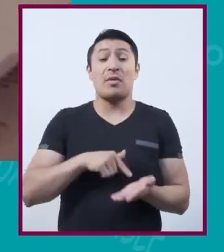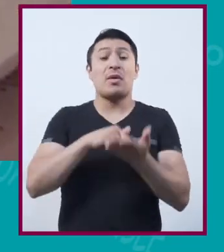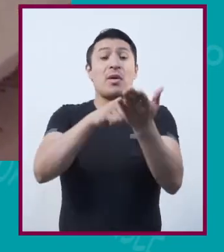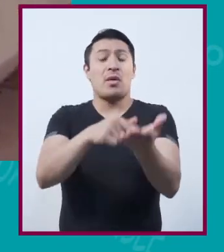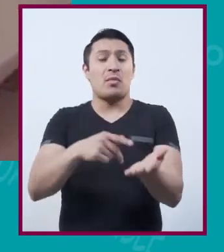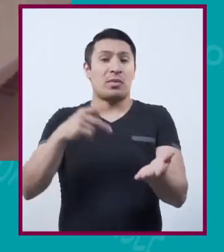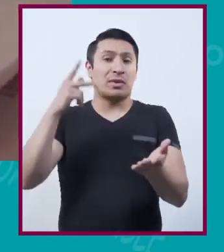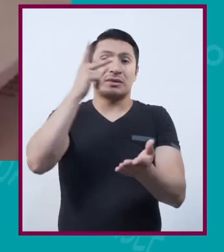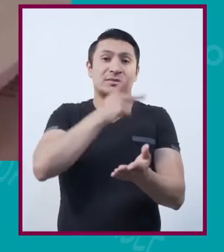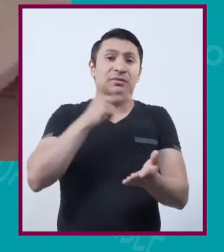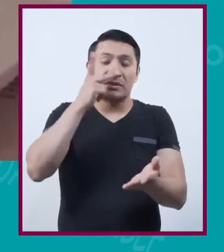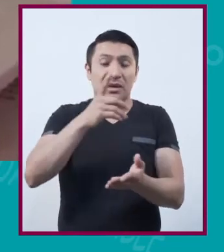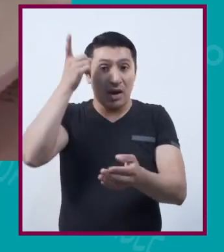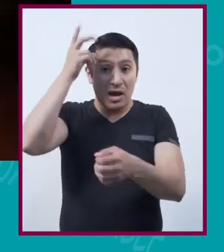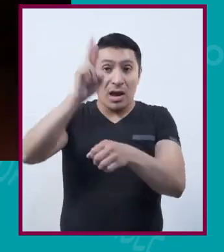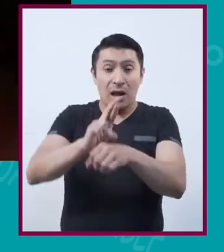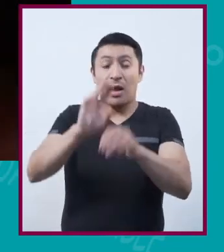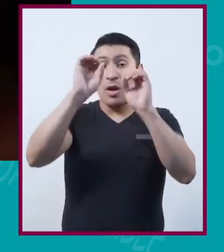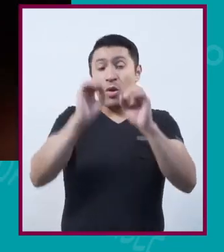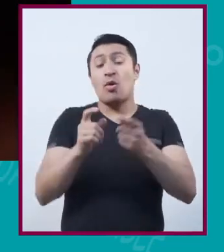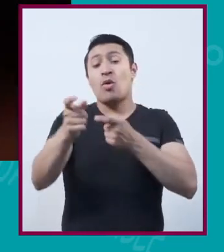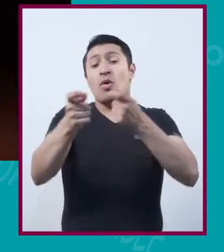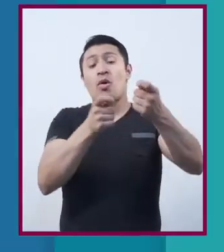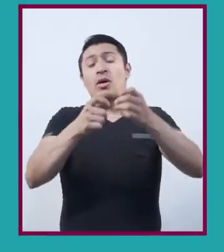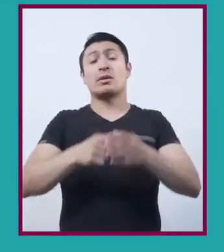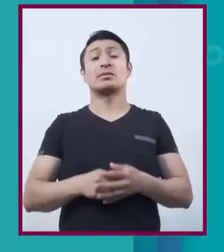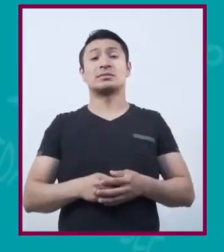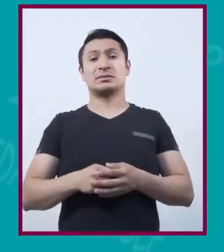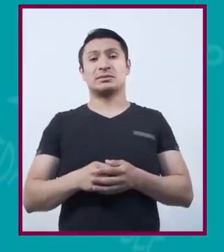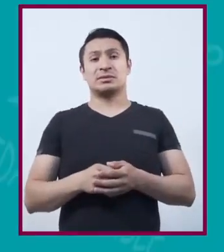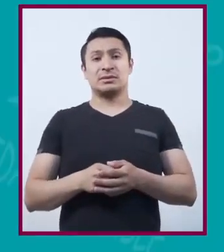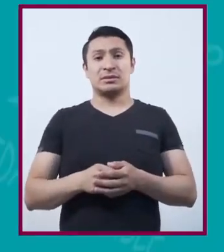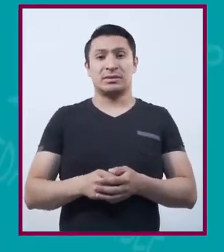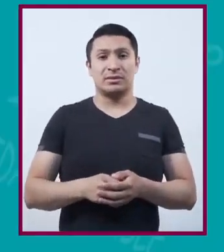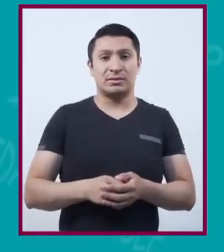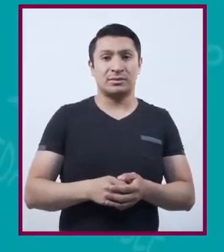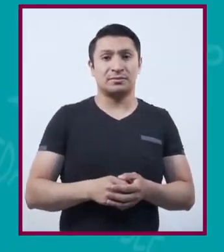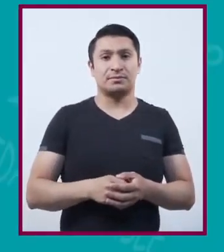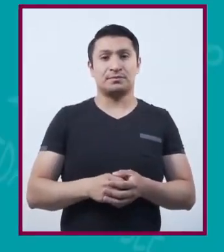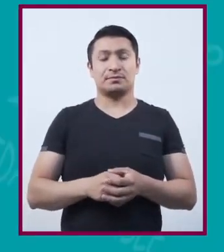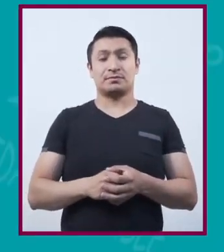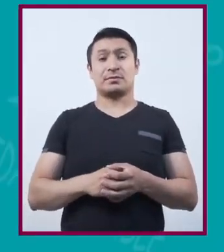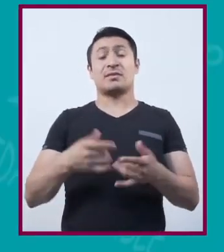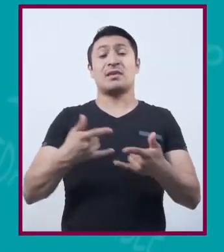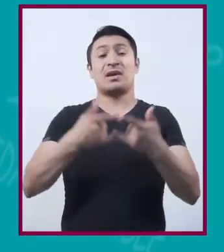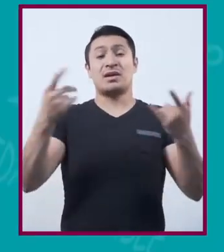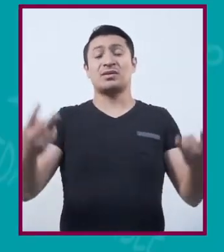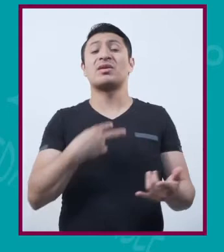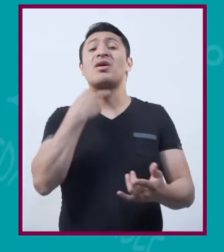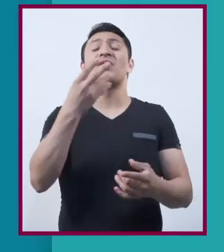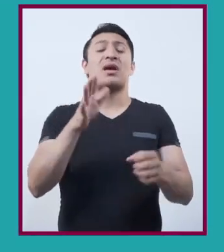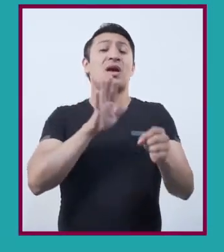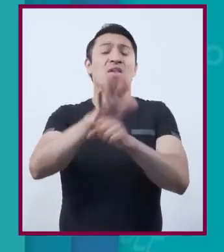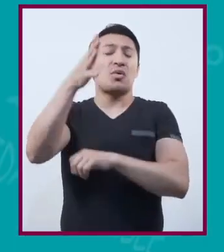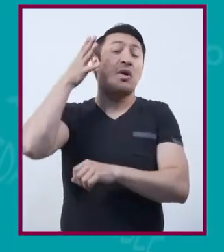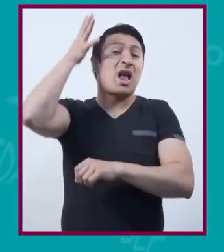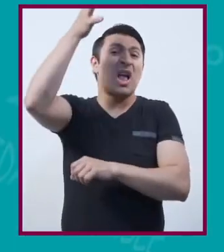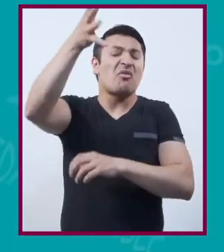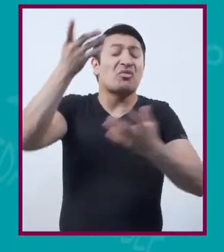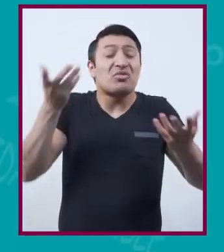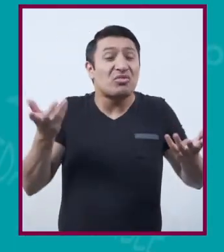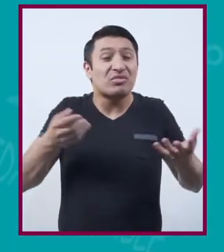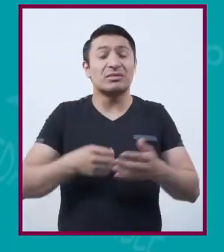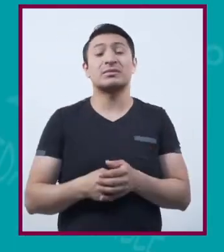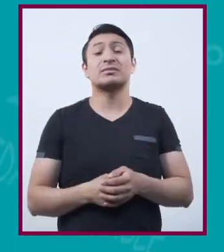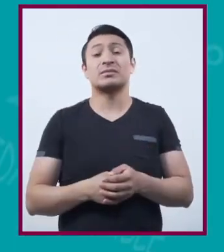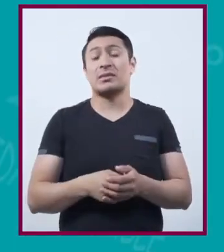nuevas propuestas pedagógicas, directivas o de gestión. ¿Qué se vislumbra en el horizonte de la historia oral?